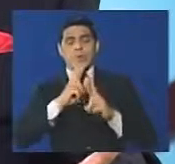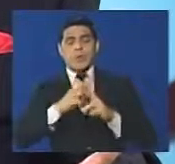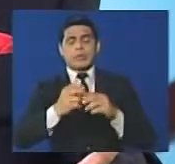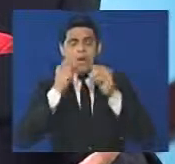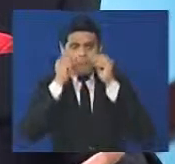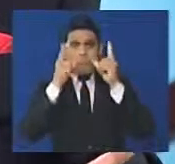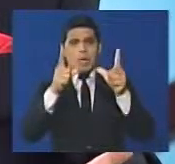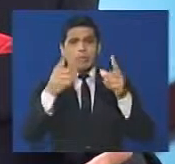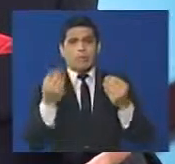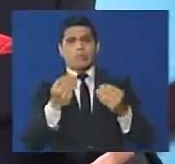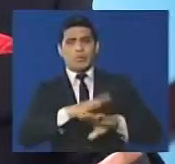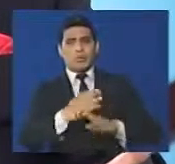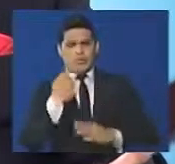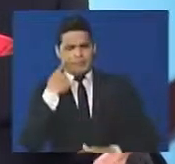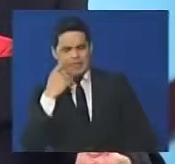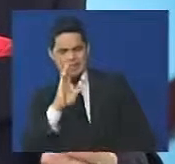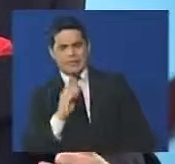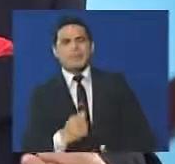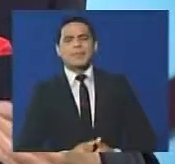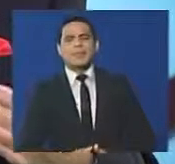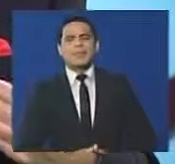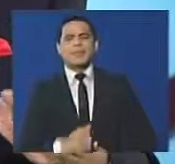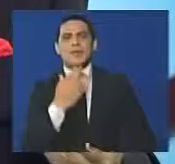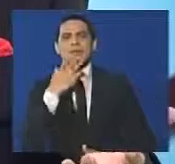sabe. Fíjense, por ejemplo,